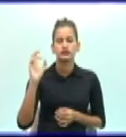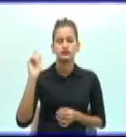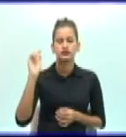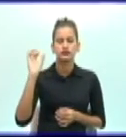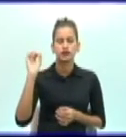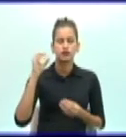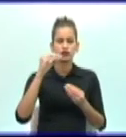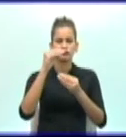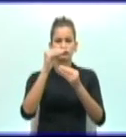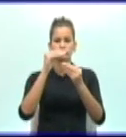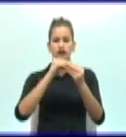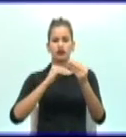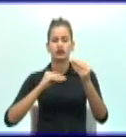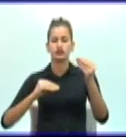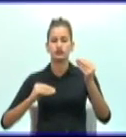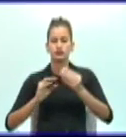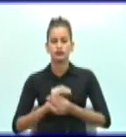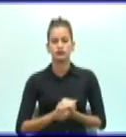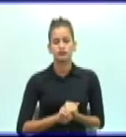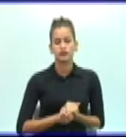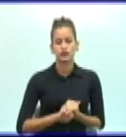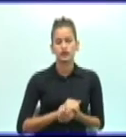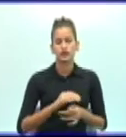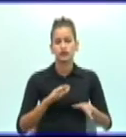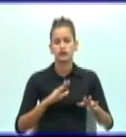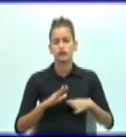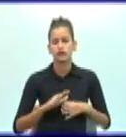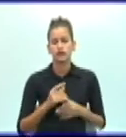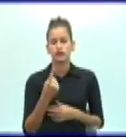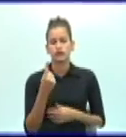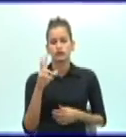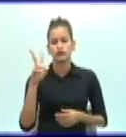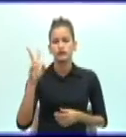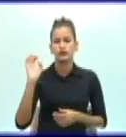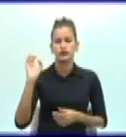paralelas, o sea, se mueven según un vector PQ.